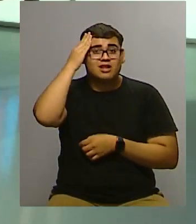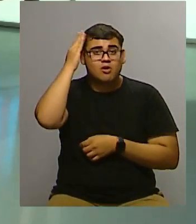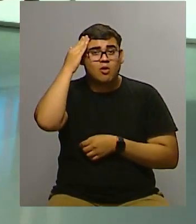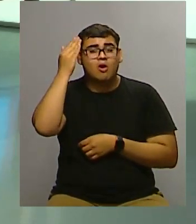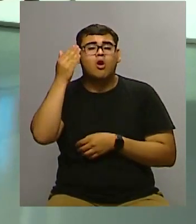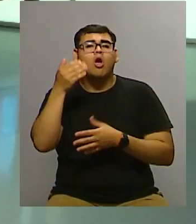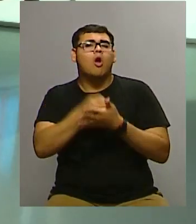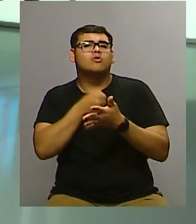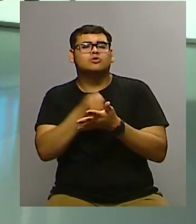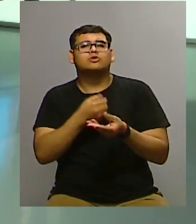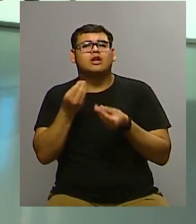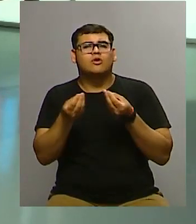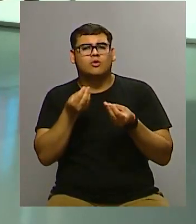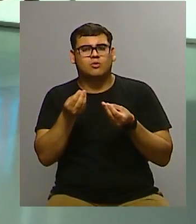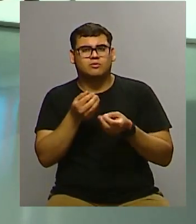data?